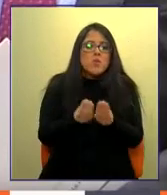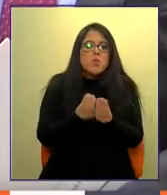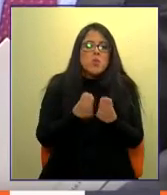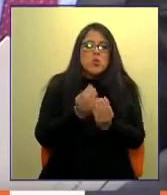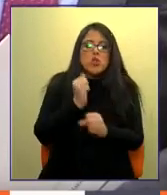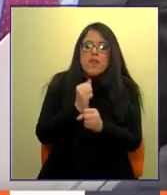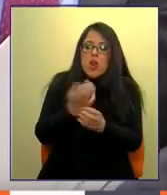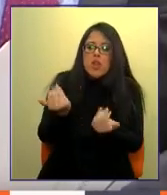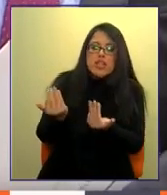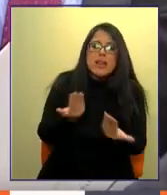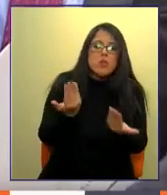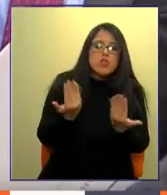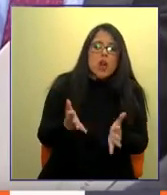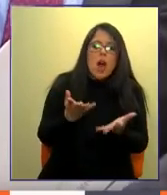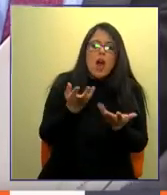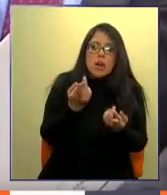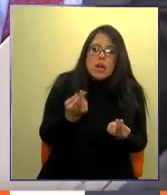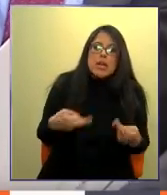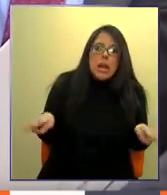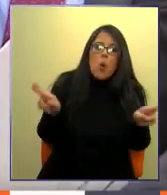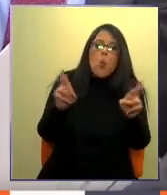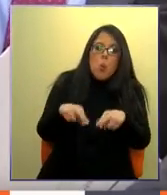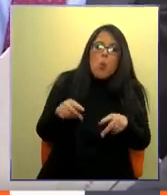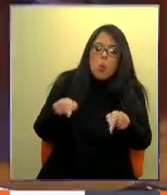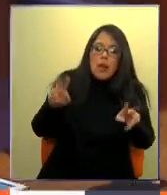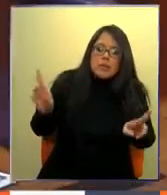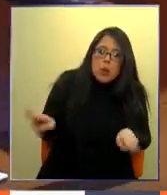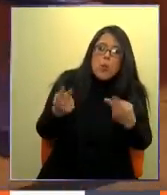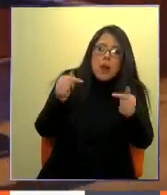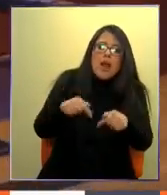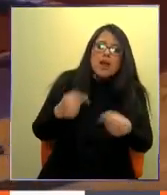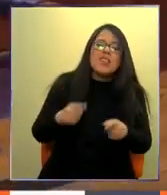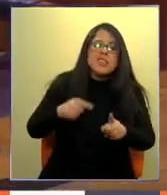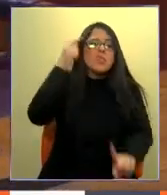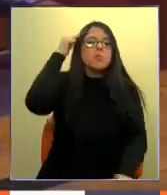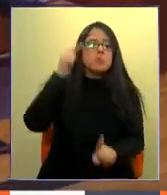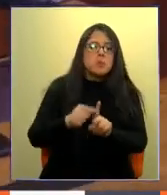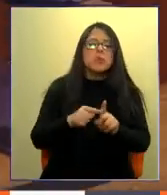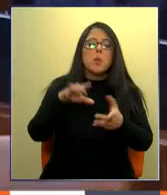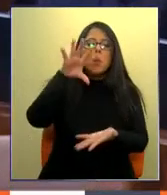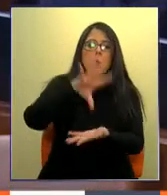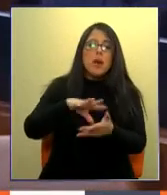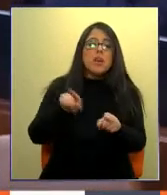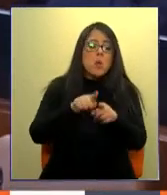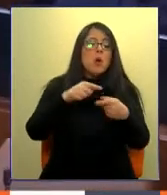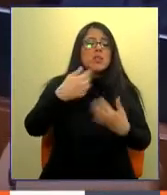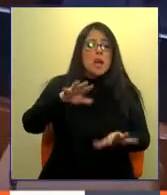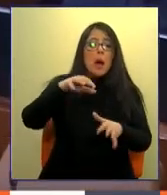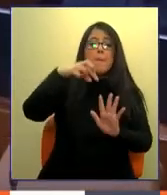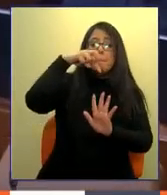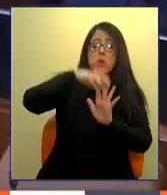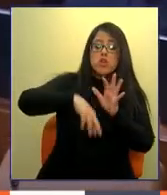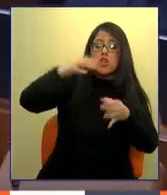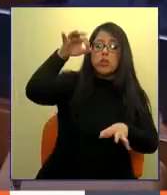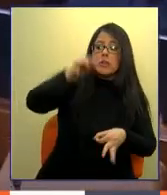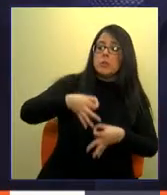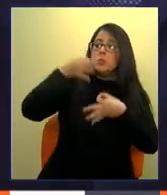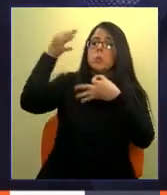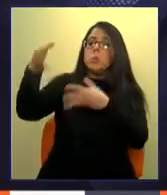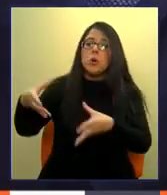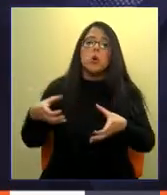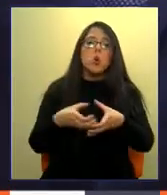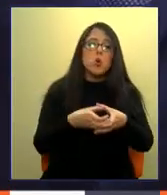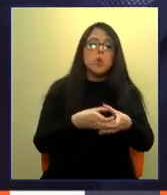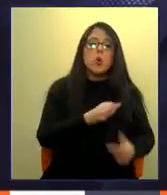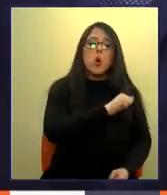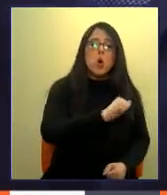recuperar, porque esa es la prioridad nacional que tenemos como país. Pese a que el proyecto fue despachado, la oposición presentó reparos.